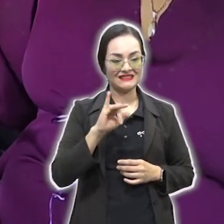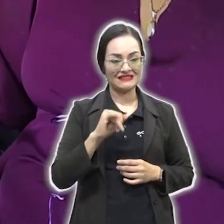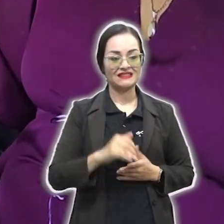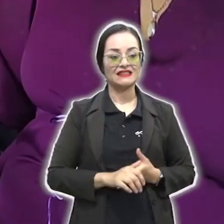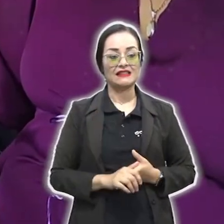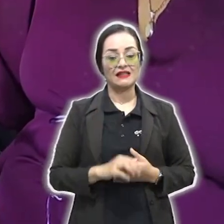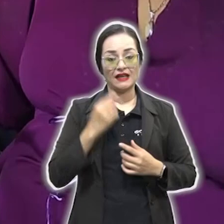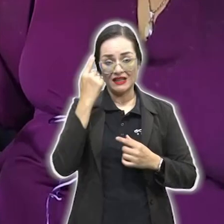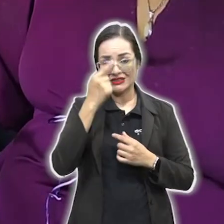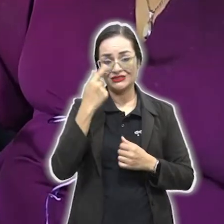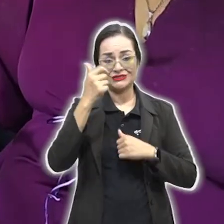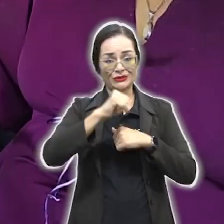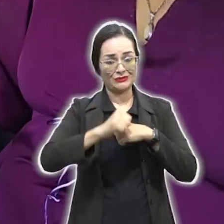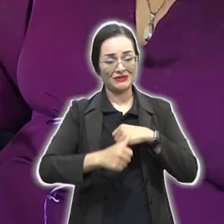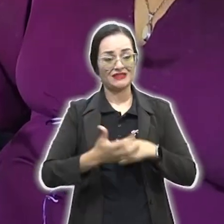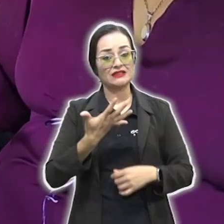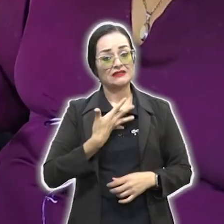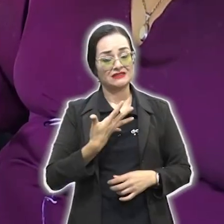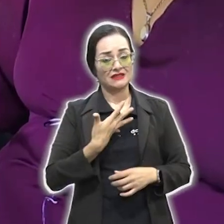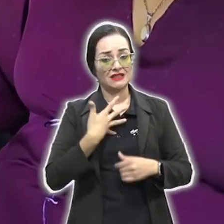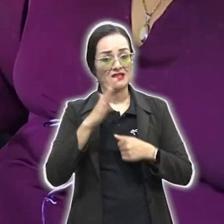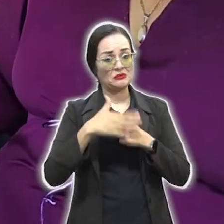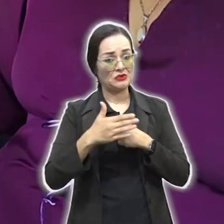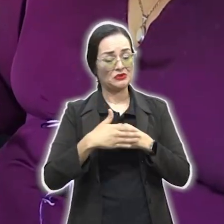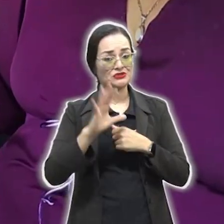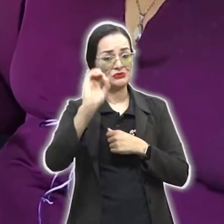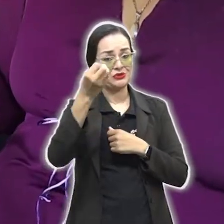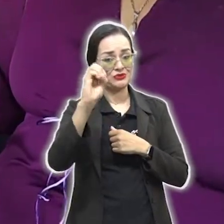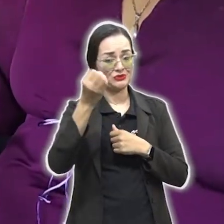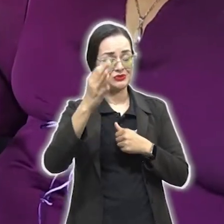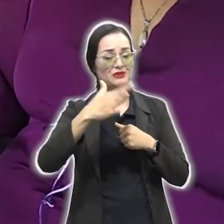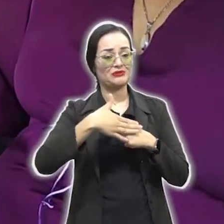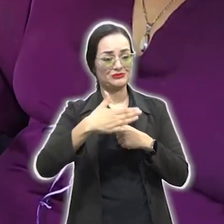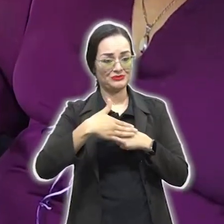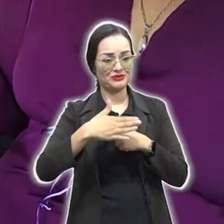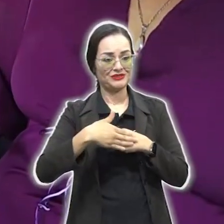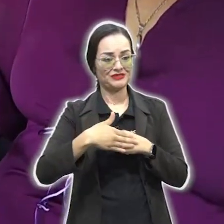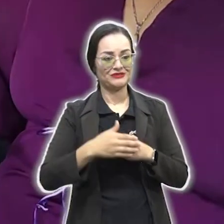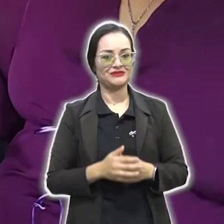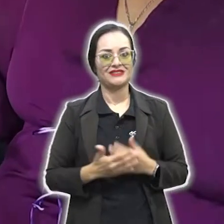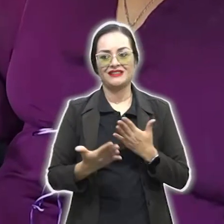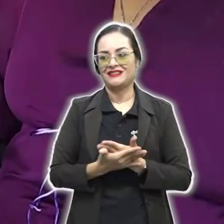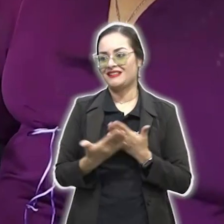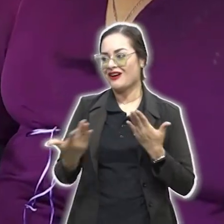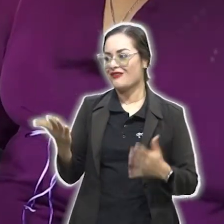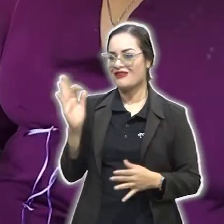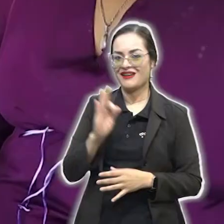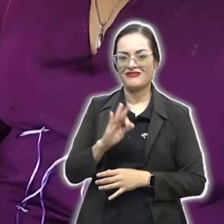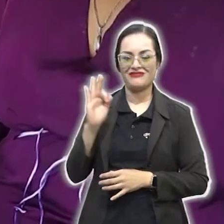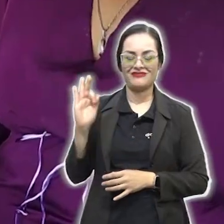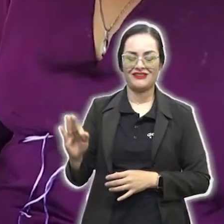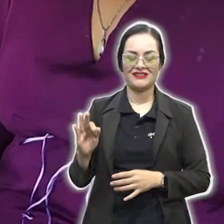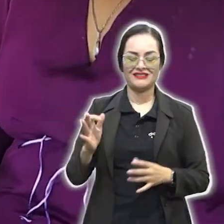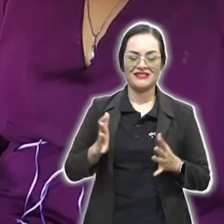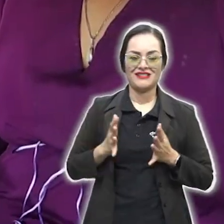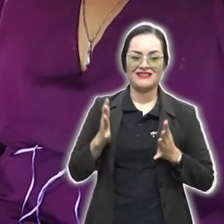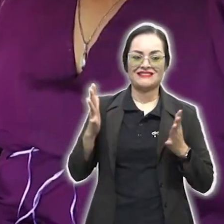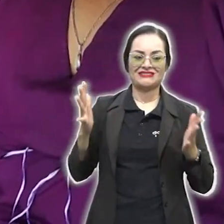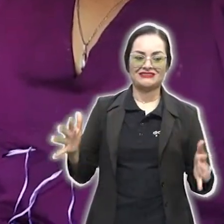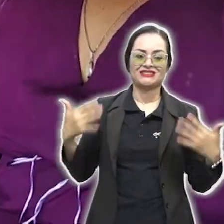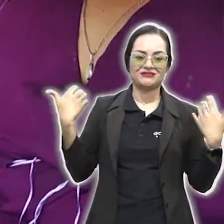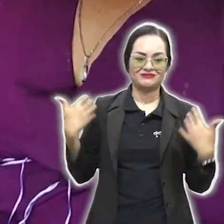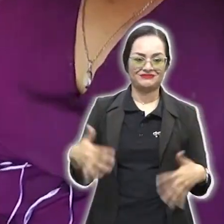tiene una operación en los ojos en el octubre. Y que haya pasado en estas fechas lo del viaje,